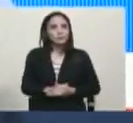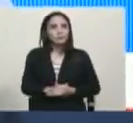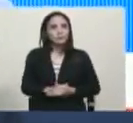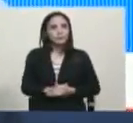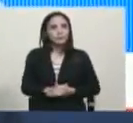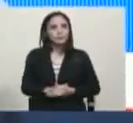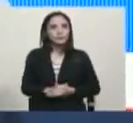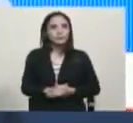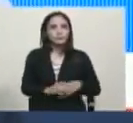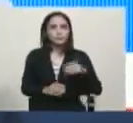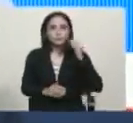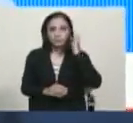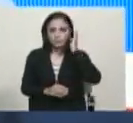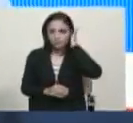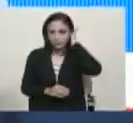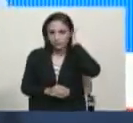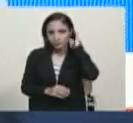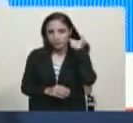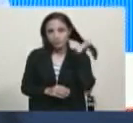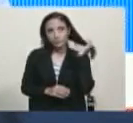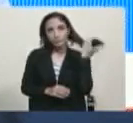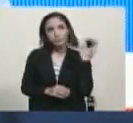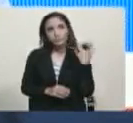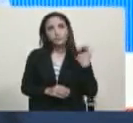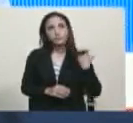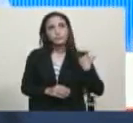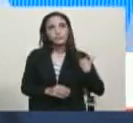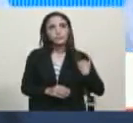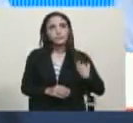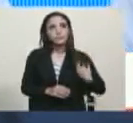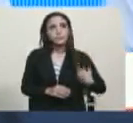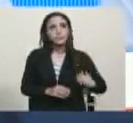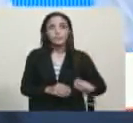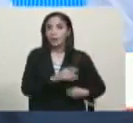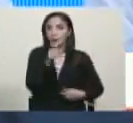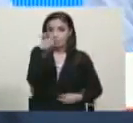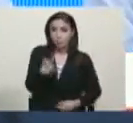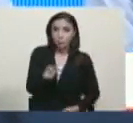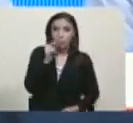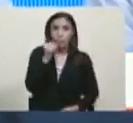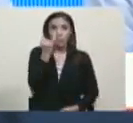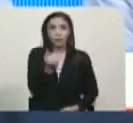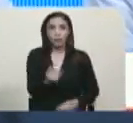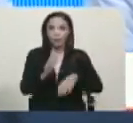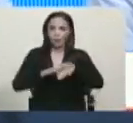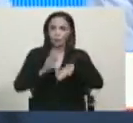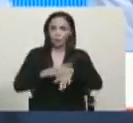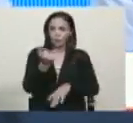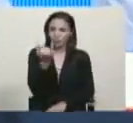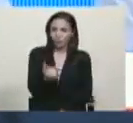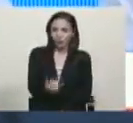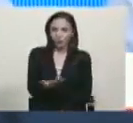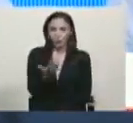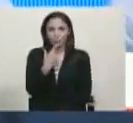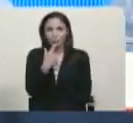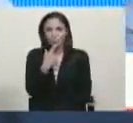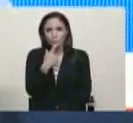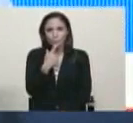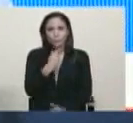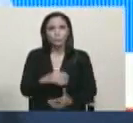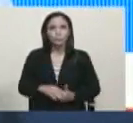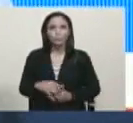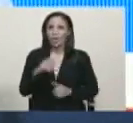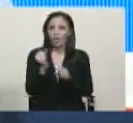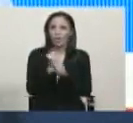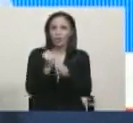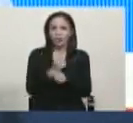el Willy Casanova, el Willy del pueblo. Estás bastante delgado, Willy. Se ve que la acción